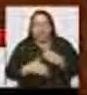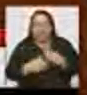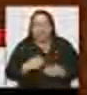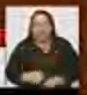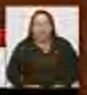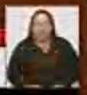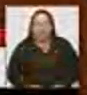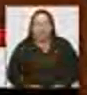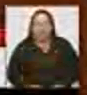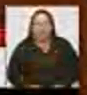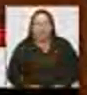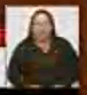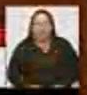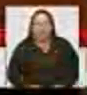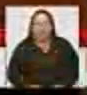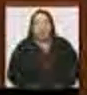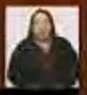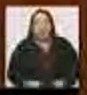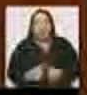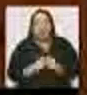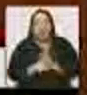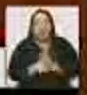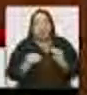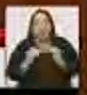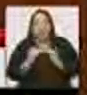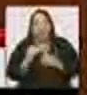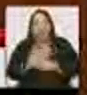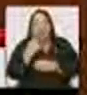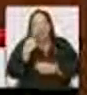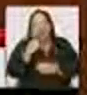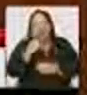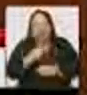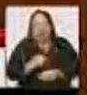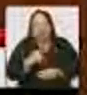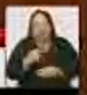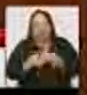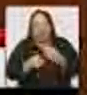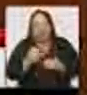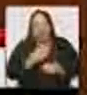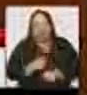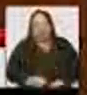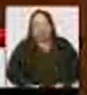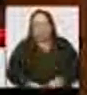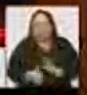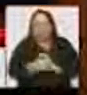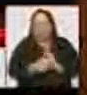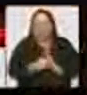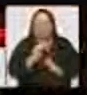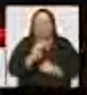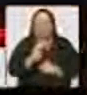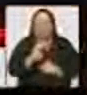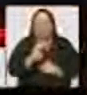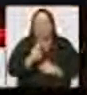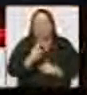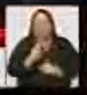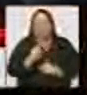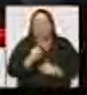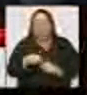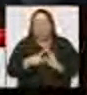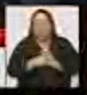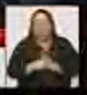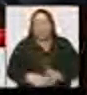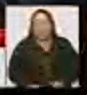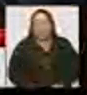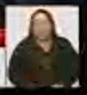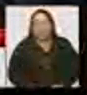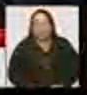de avances en el cumplimiento de la Ley de Igualdad de Oportunidades entre Mujeres y Hombres, tal como lo establece el artículo 4 de la mencionada